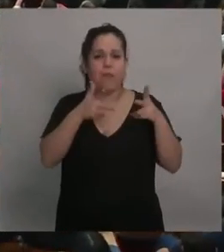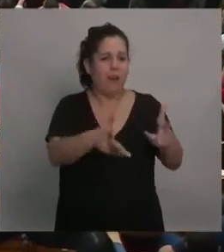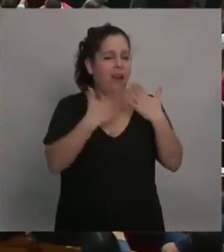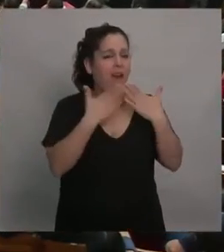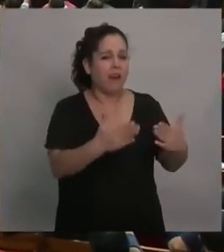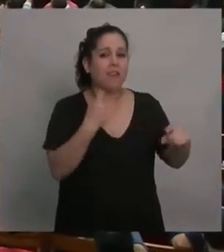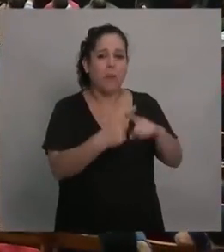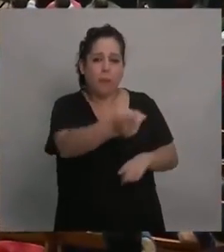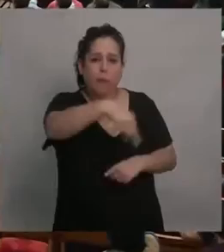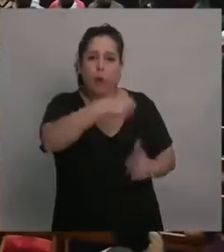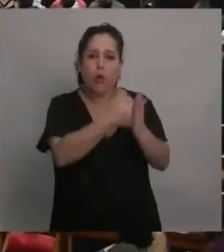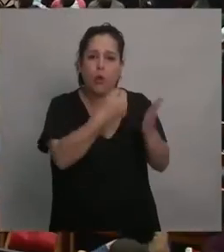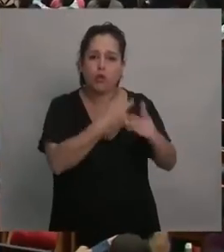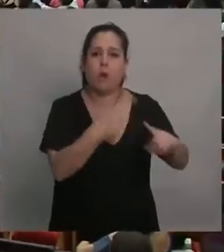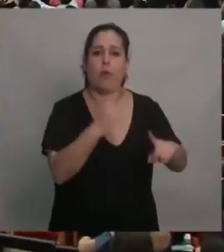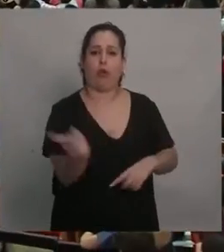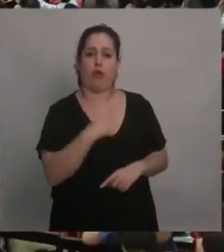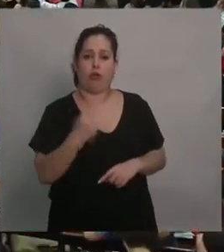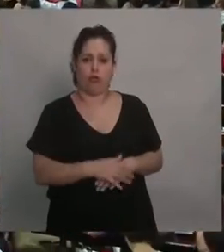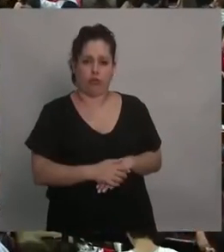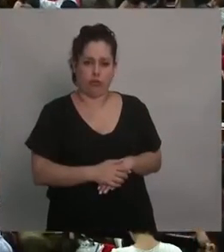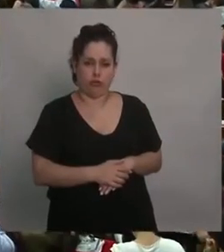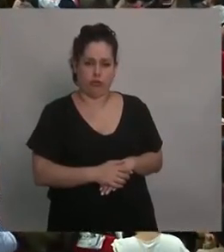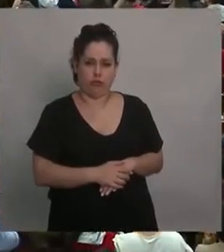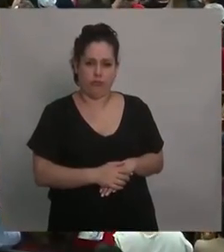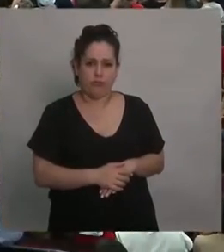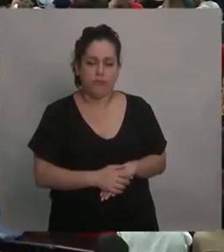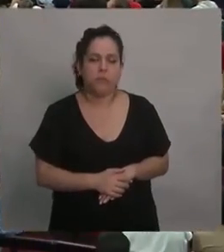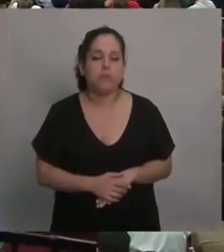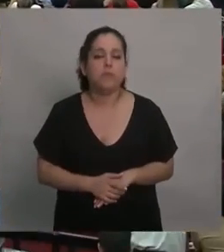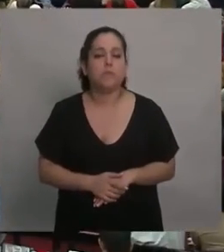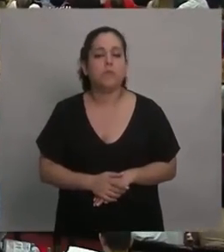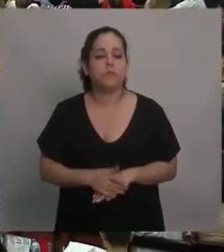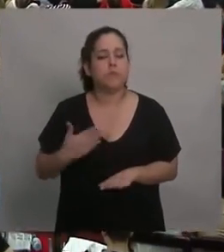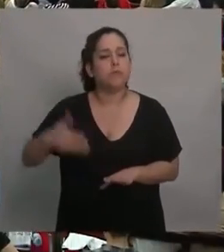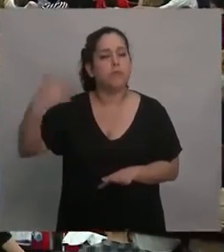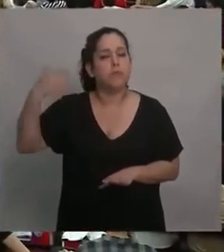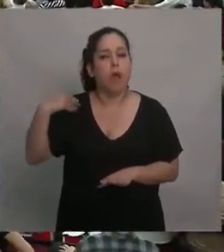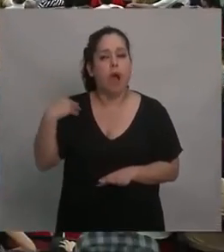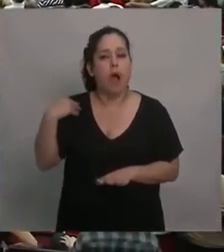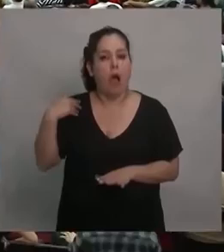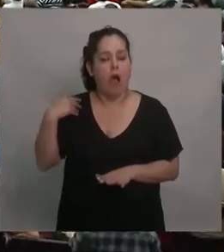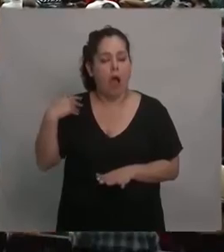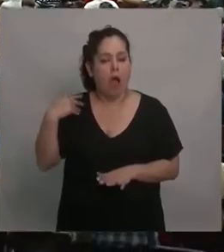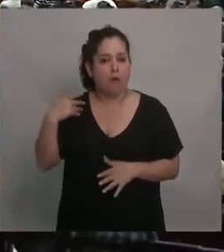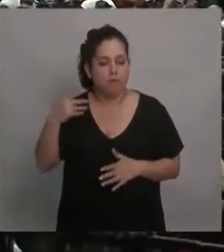han hecho por nosotros. Cuando se conoció que ellos estaban